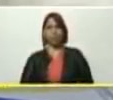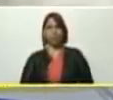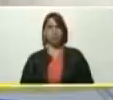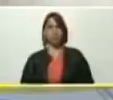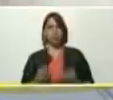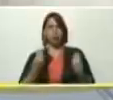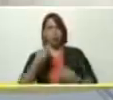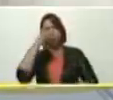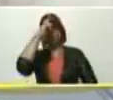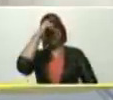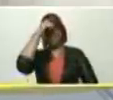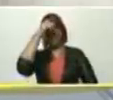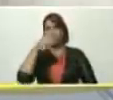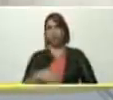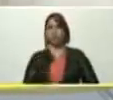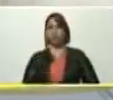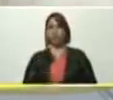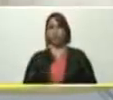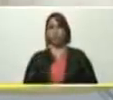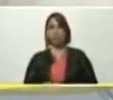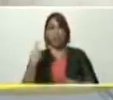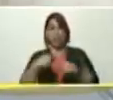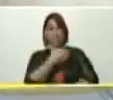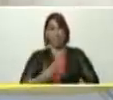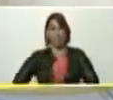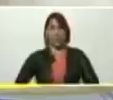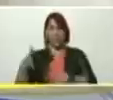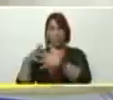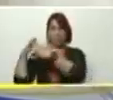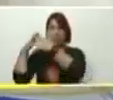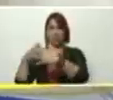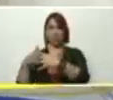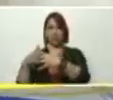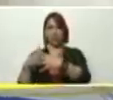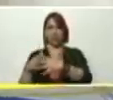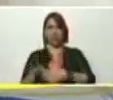Donald Trump y el malparido de Juan Guaidó